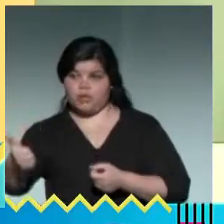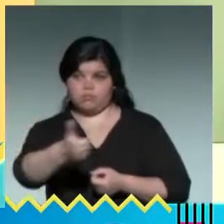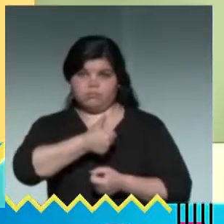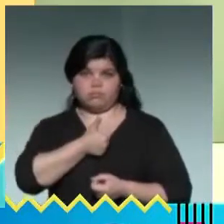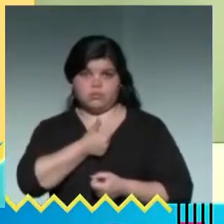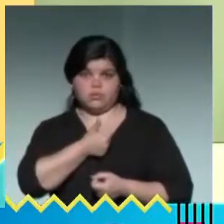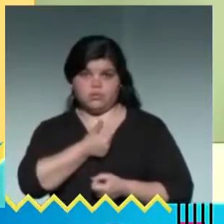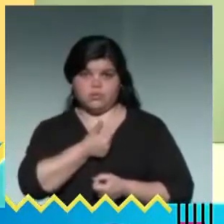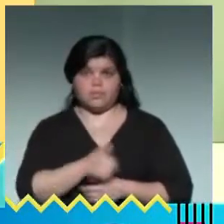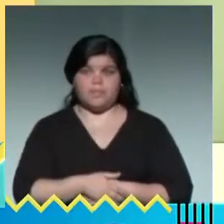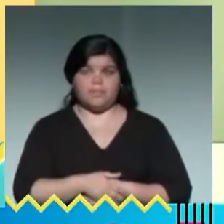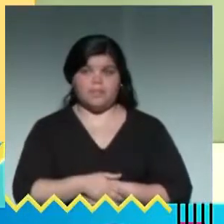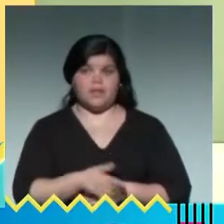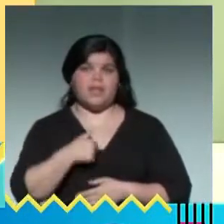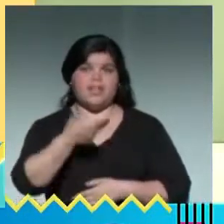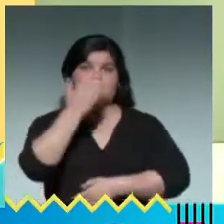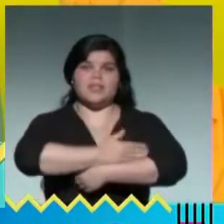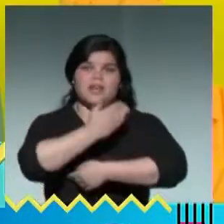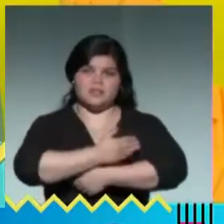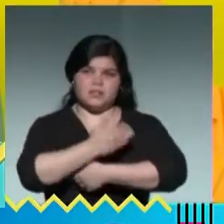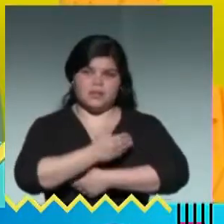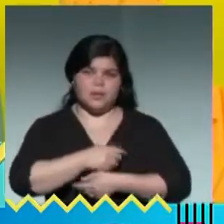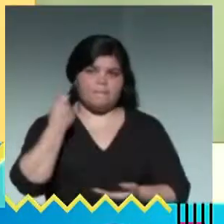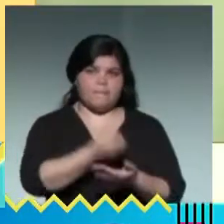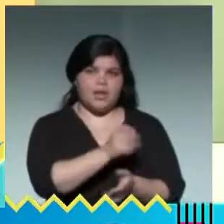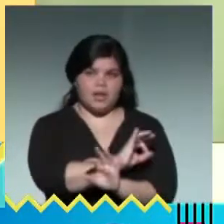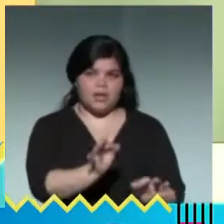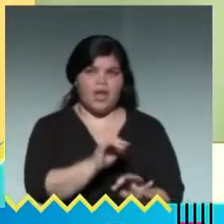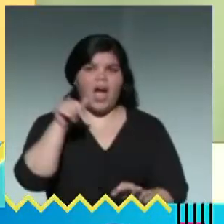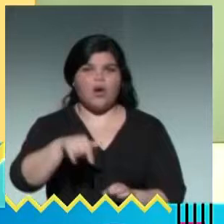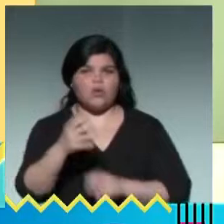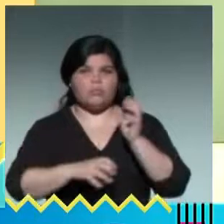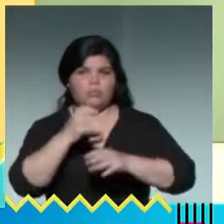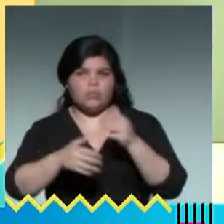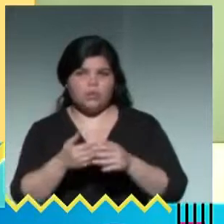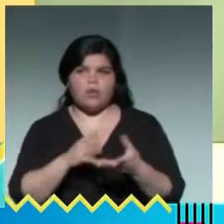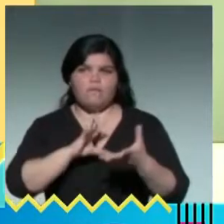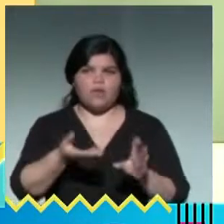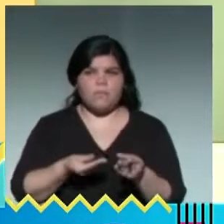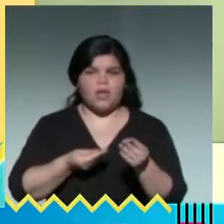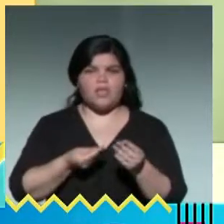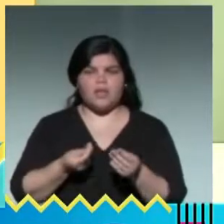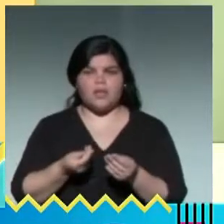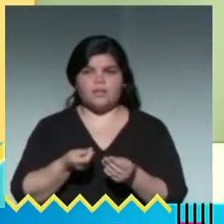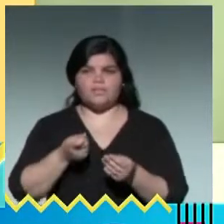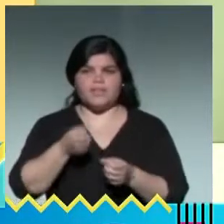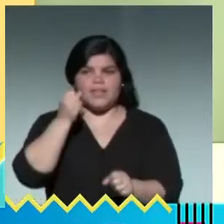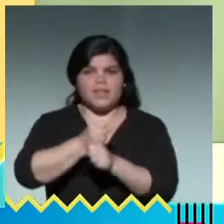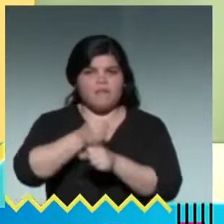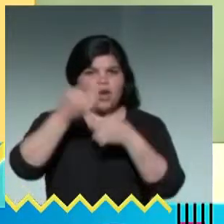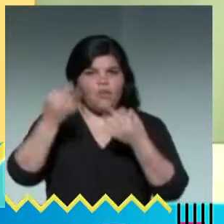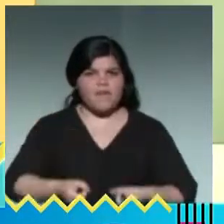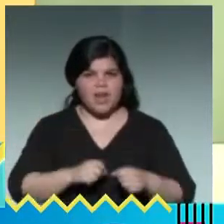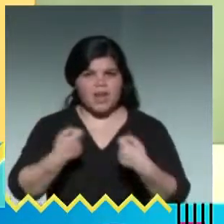paga tampoco los 931 porque maneja su propio vehículo. En este caso no estamos generando un empleo, una relación de empleo como tal. Lo que estamos diciendo